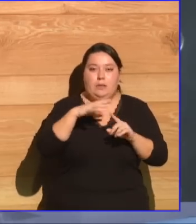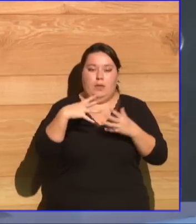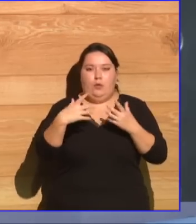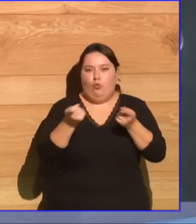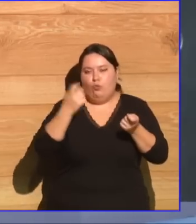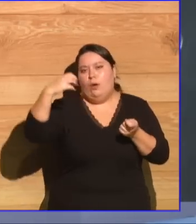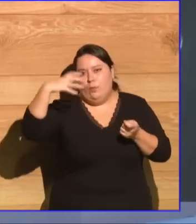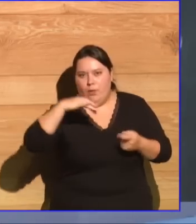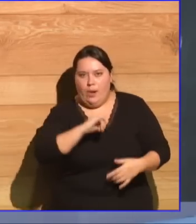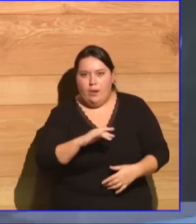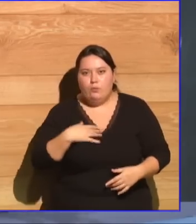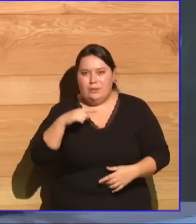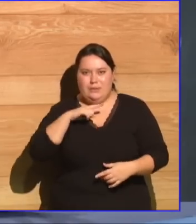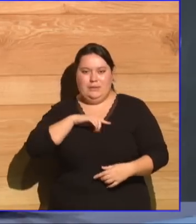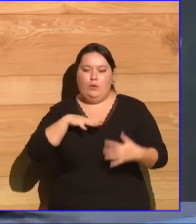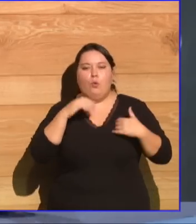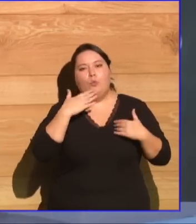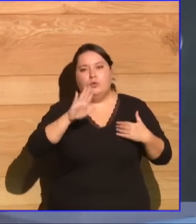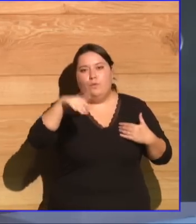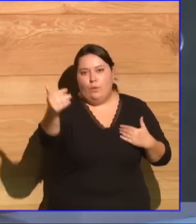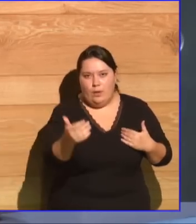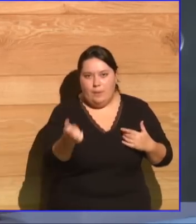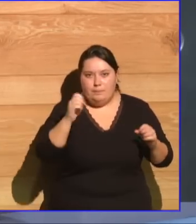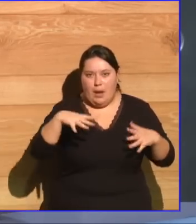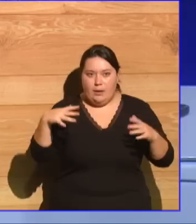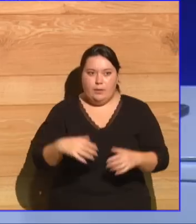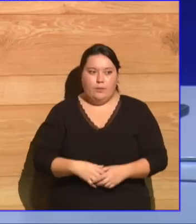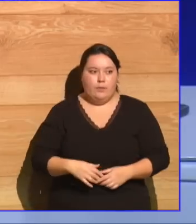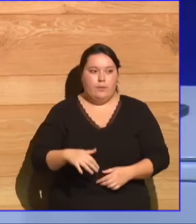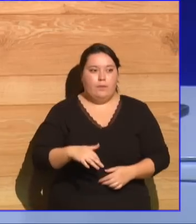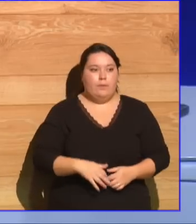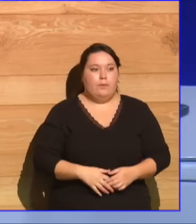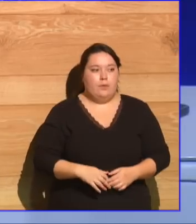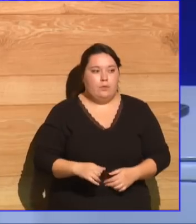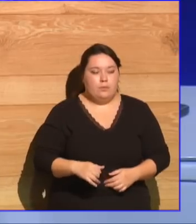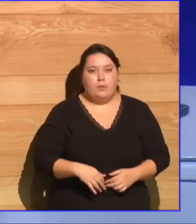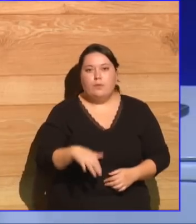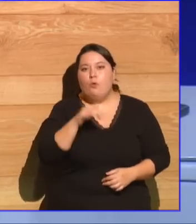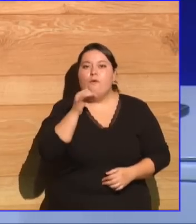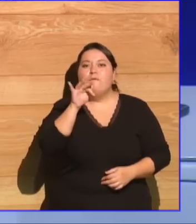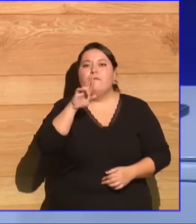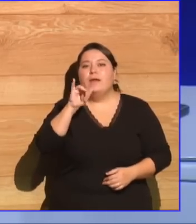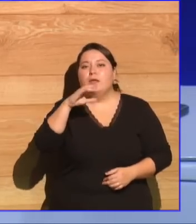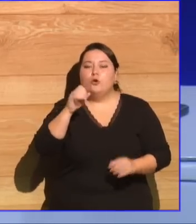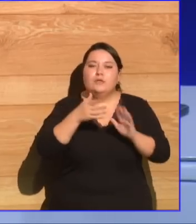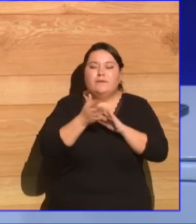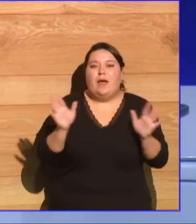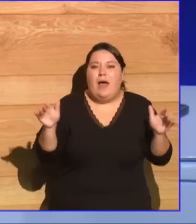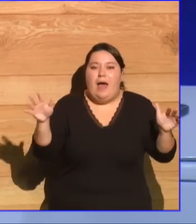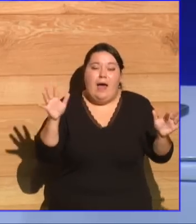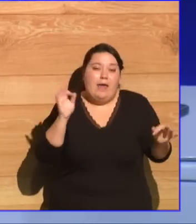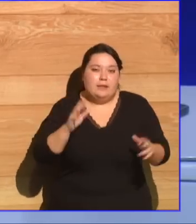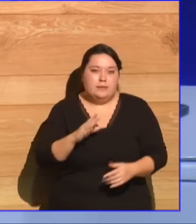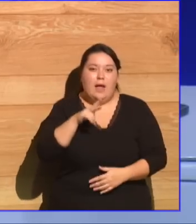iluminación, tú tienes la sensación de que estás en un exterior mágico. Feérico, perdona. De las hadas. De las Vale. hadas. Ya te explico yo. Pero en Oye. el